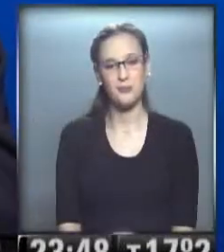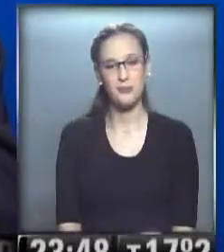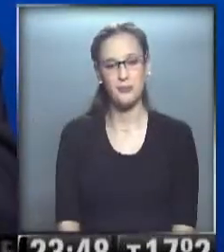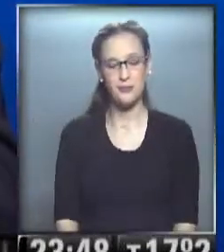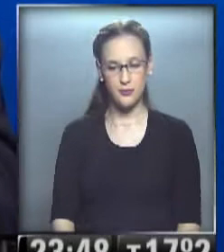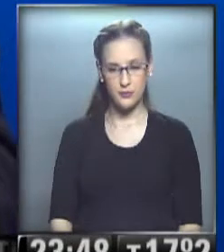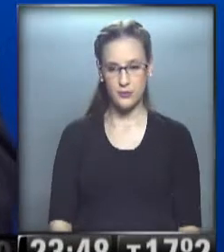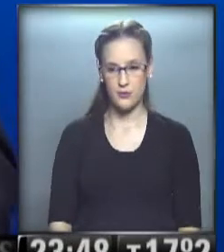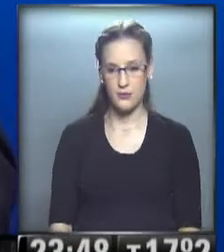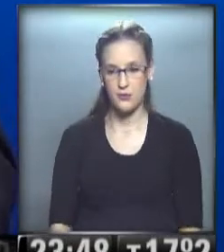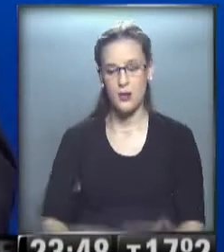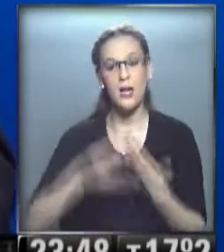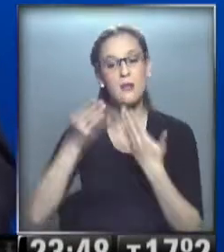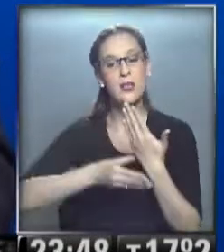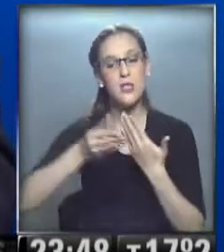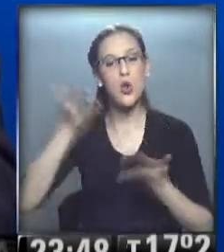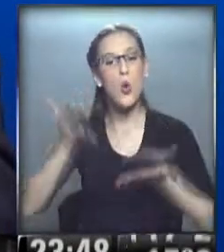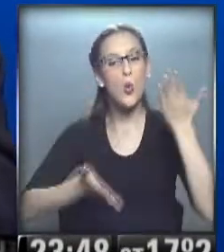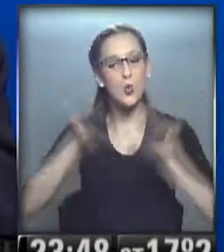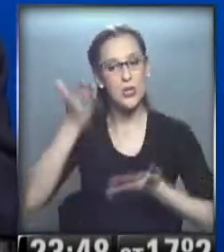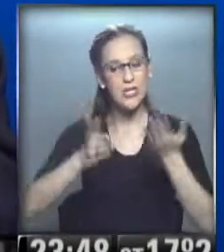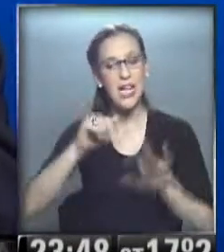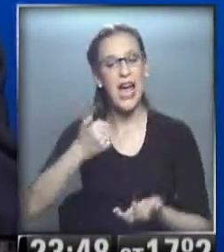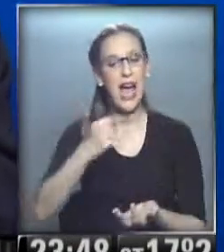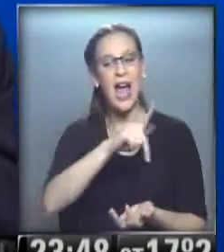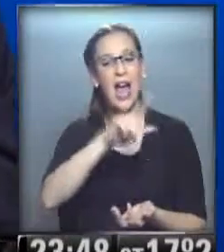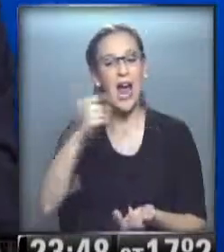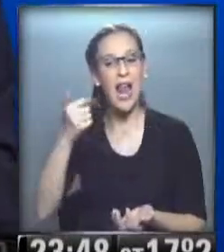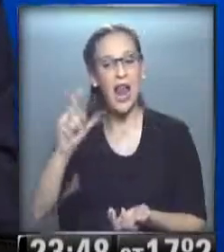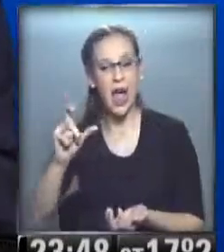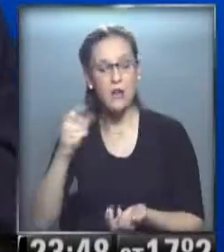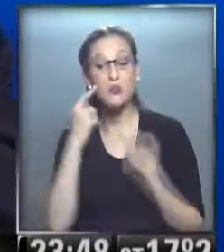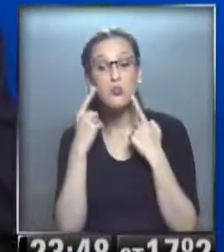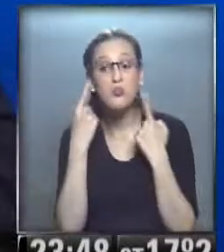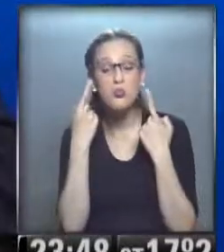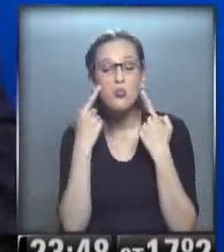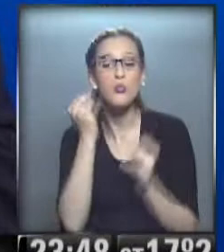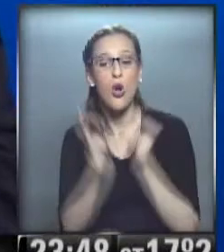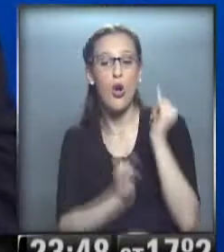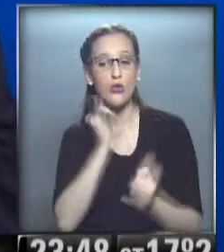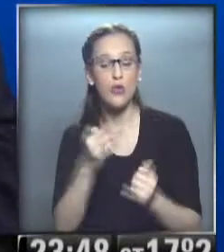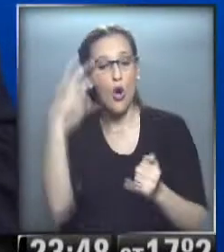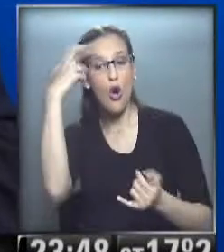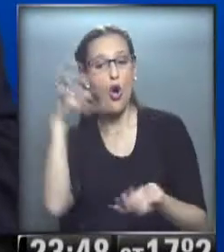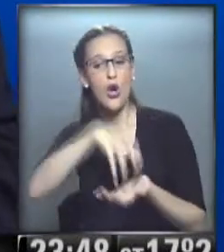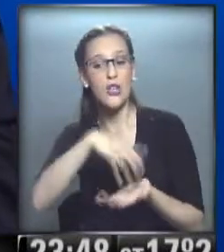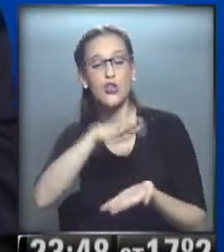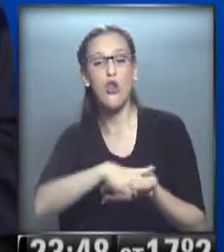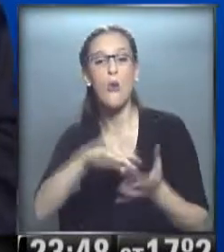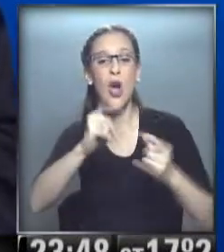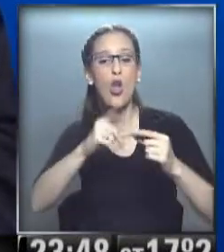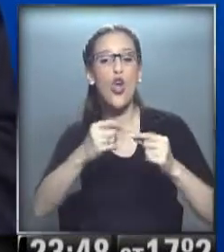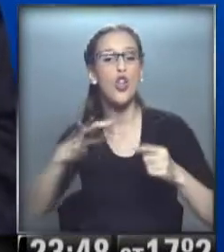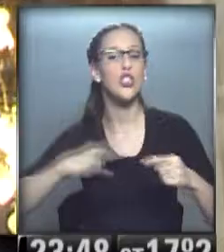El ministro de Justicia, Julio Alac, expuso en el Congreso sobre la reforma del Código Civil y Comercial. También lo hizo